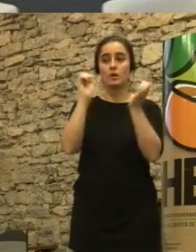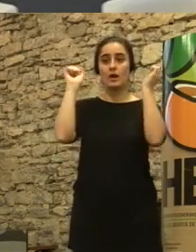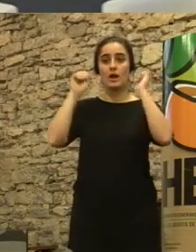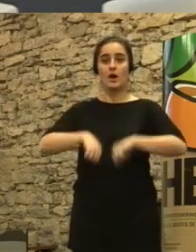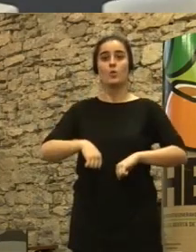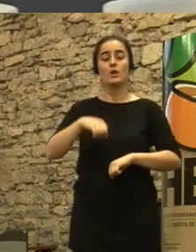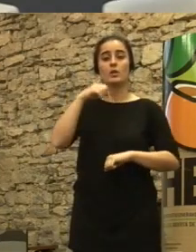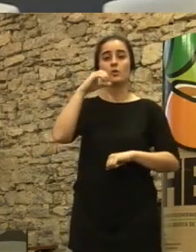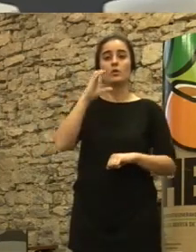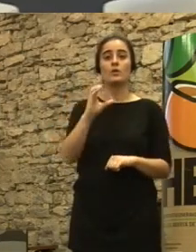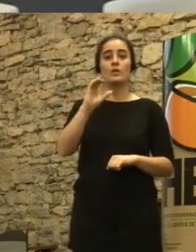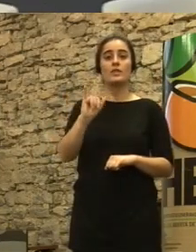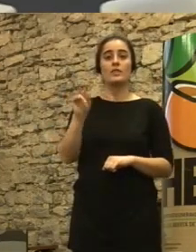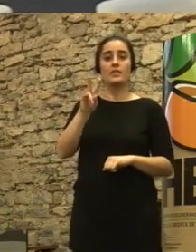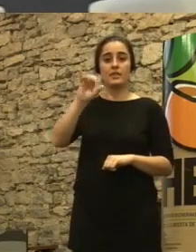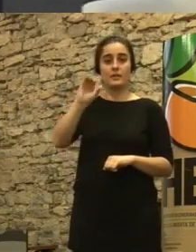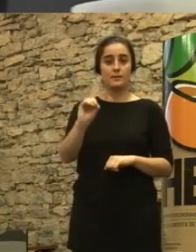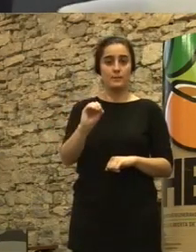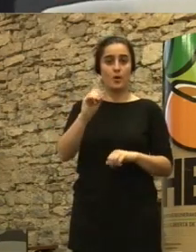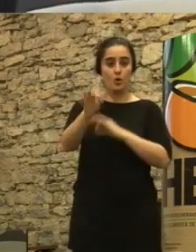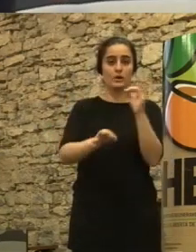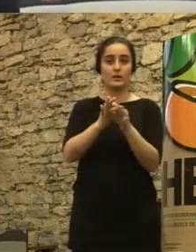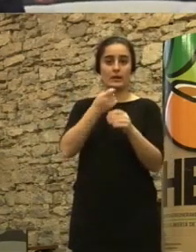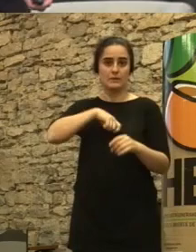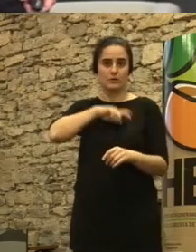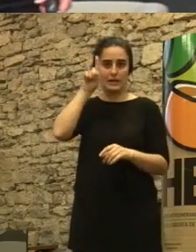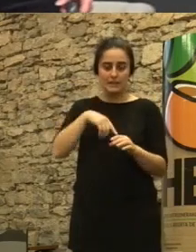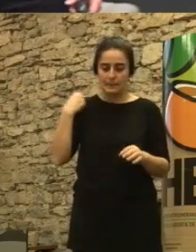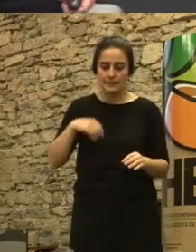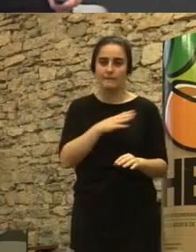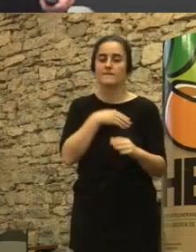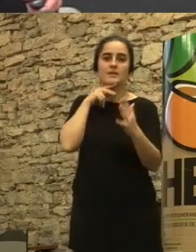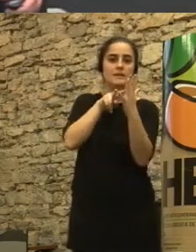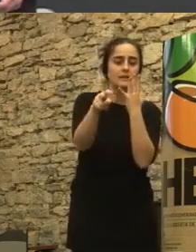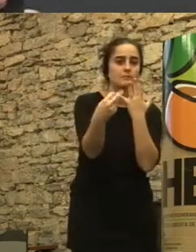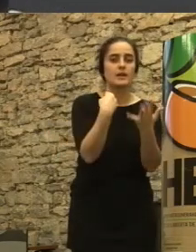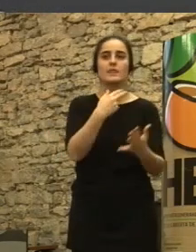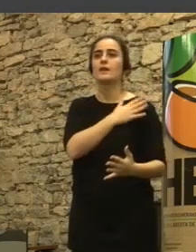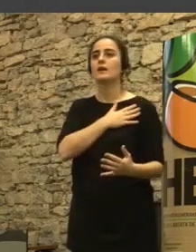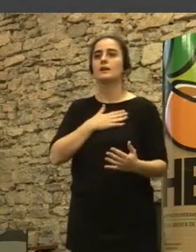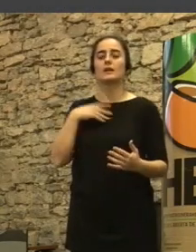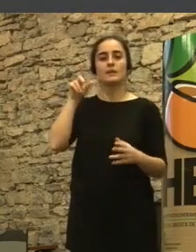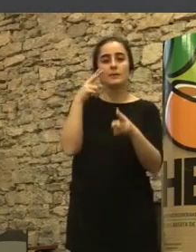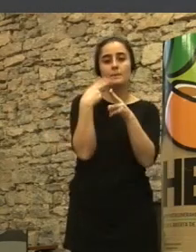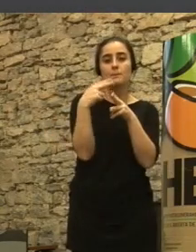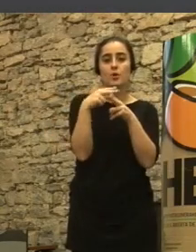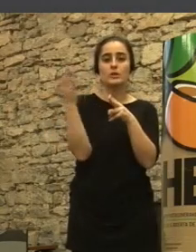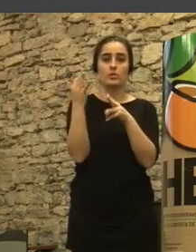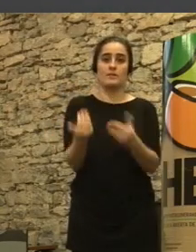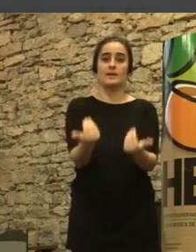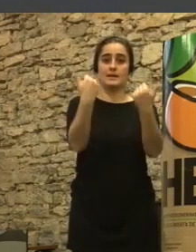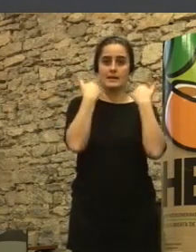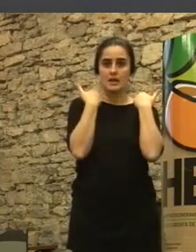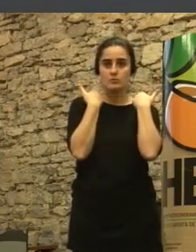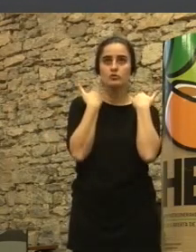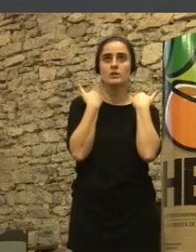os suena esta organización española, que va por lo mismo, transparencia, hacer que el político sea responsable de lo